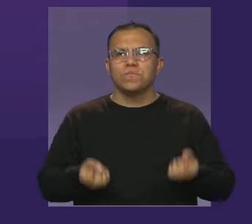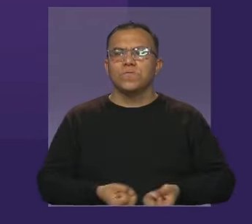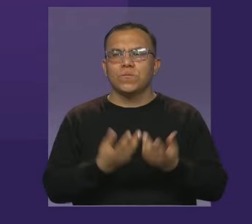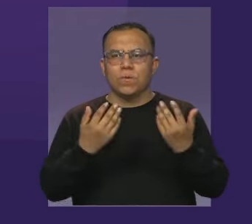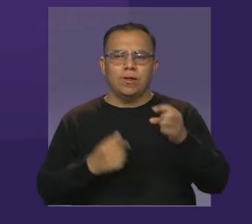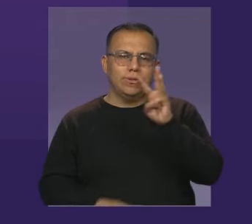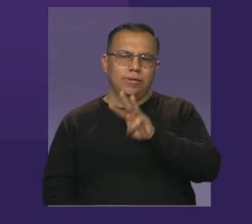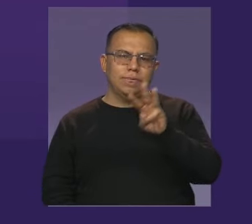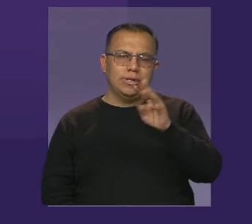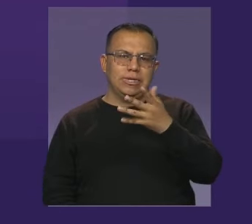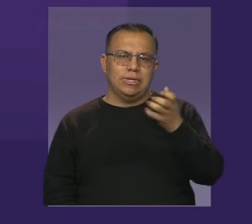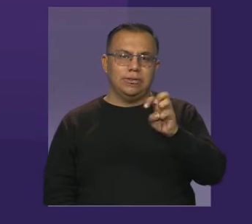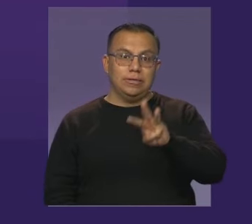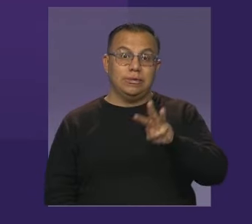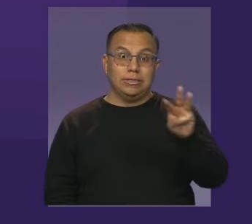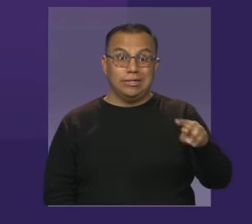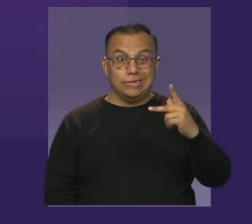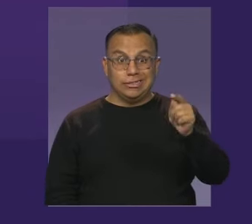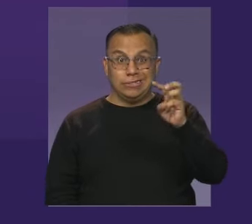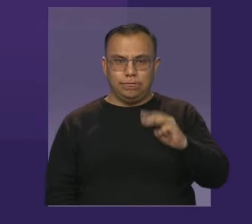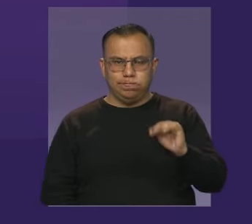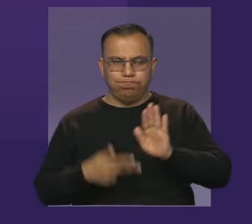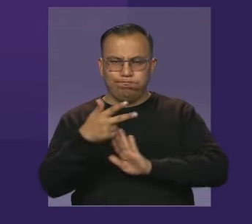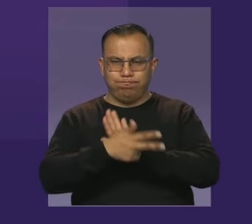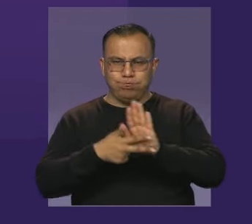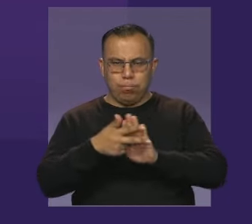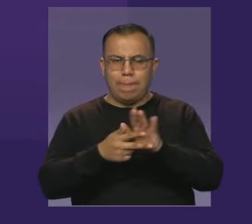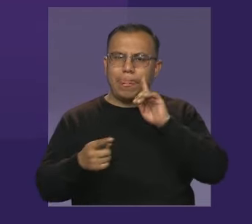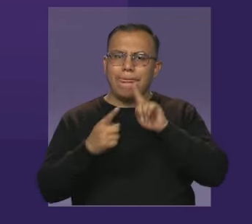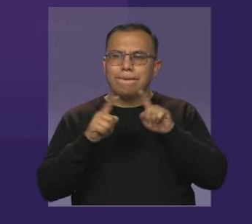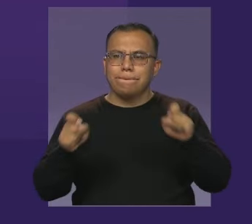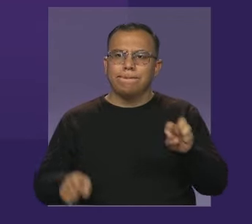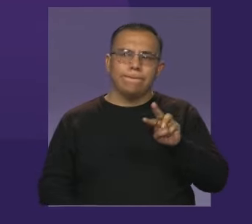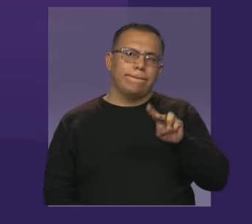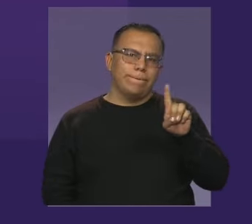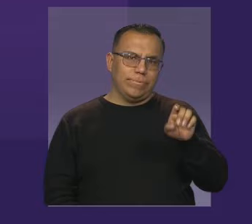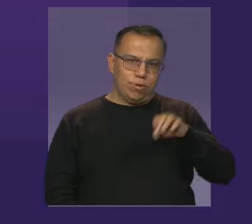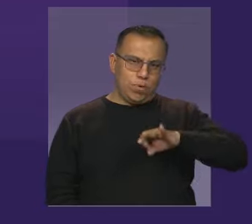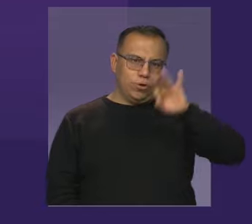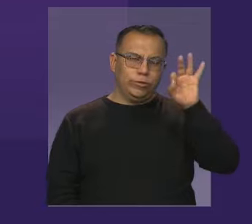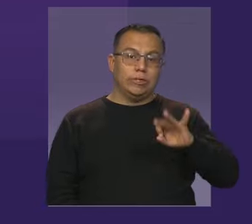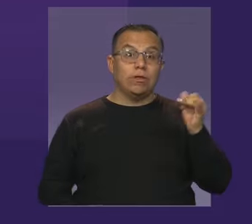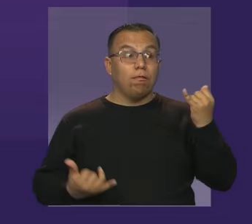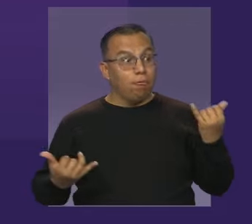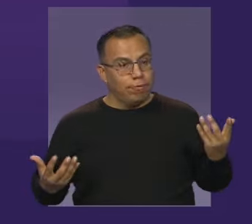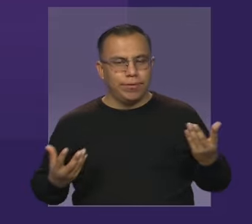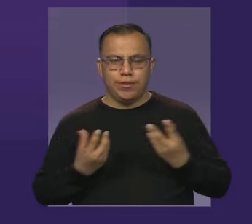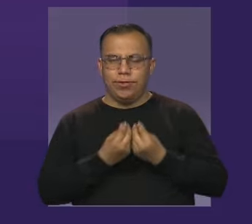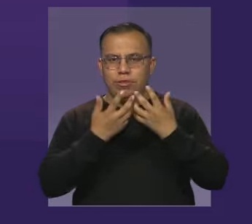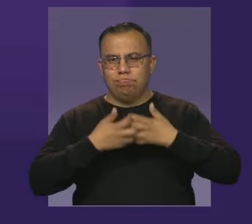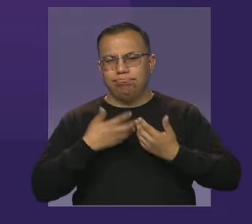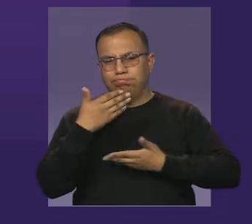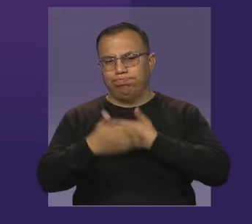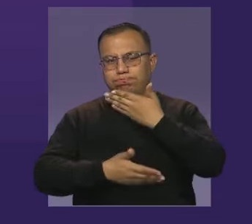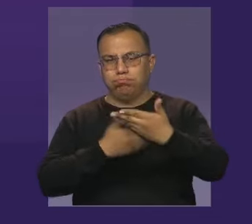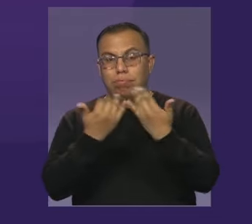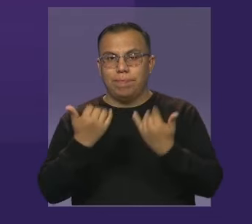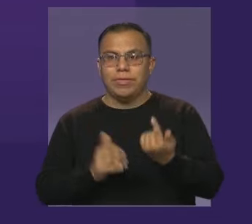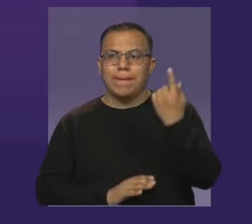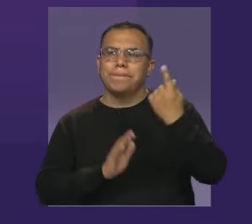3533 km de infraestructura férrea de los cuales el 31 por se encuentran operativos